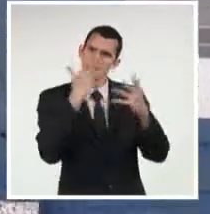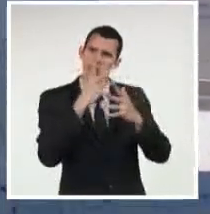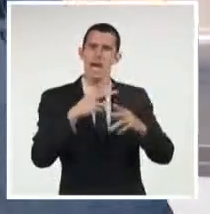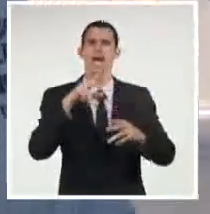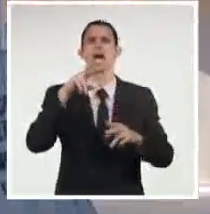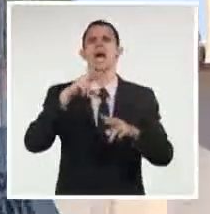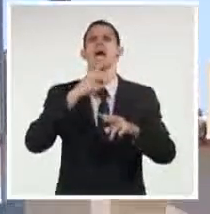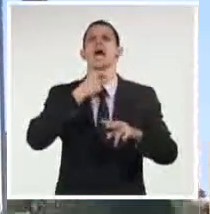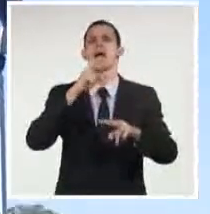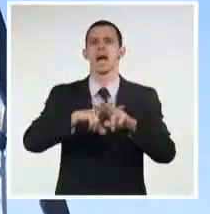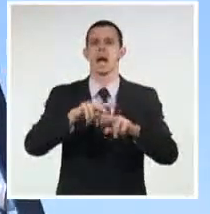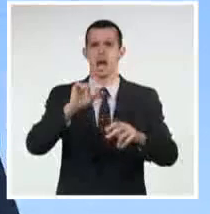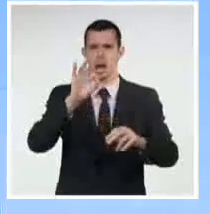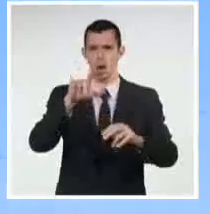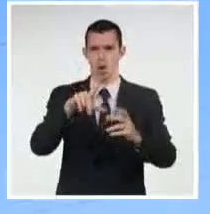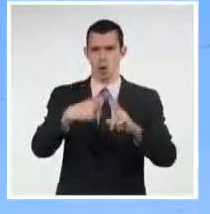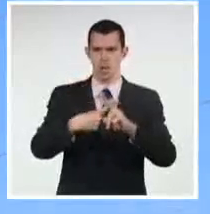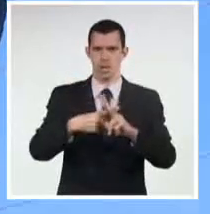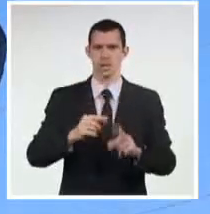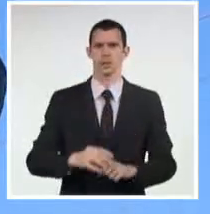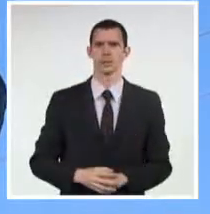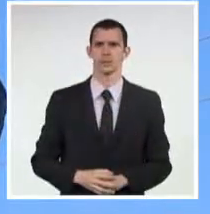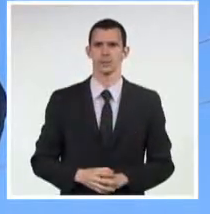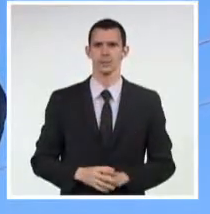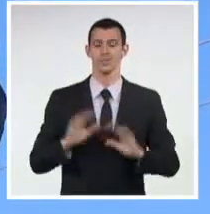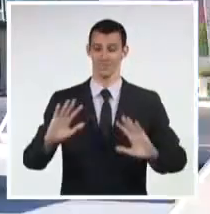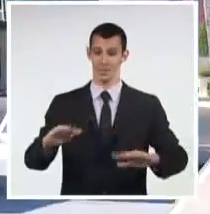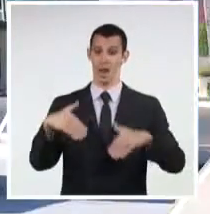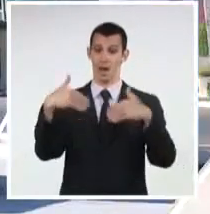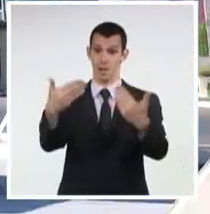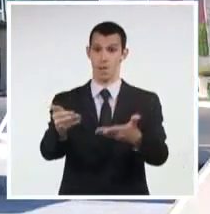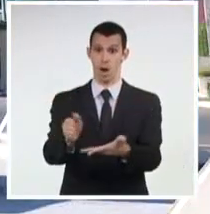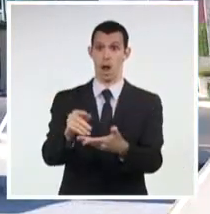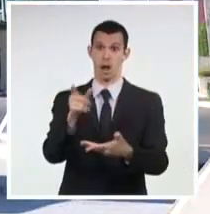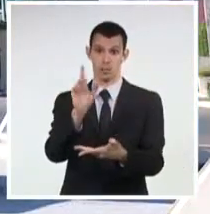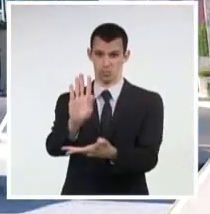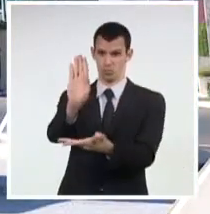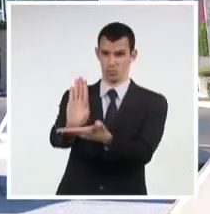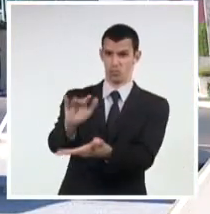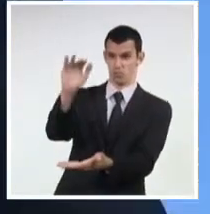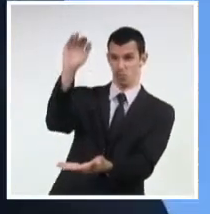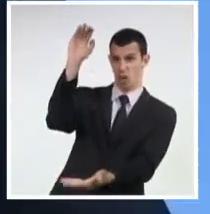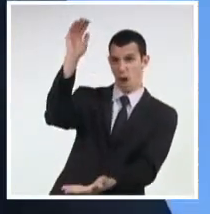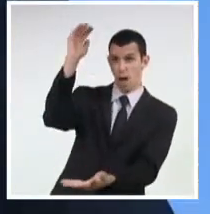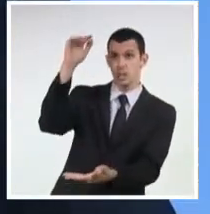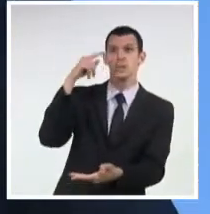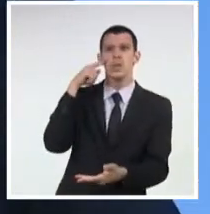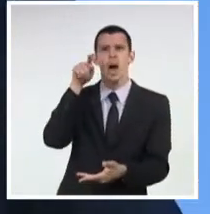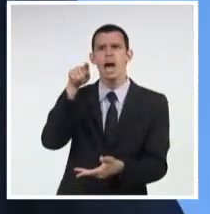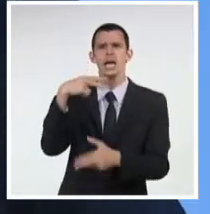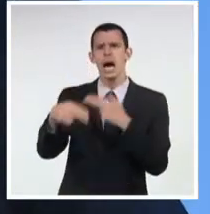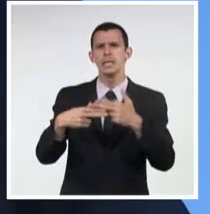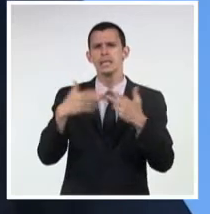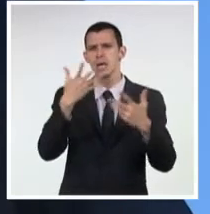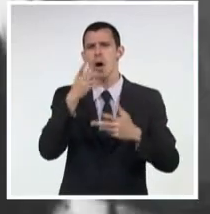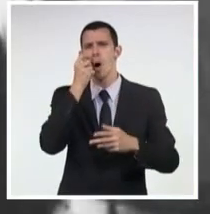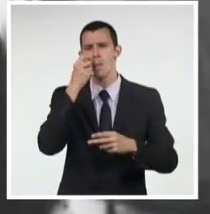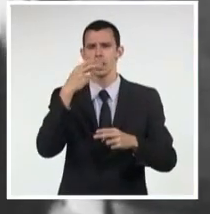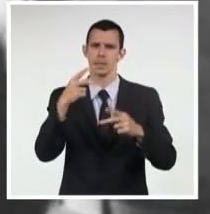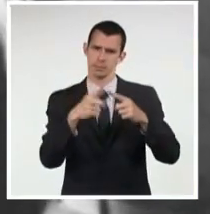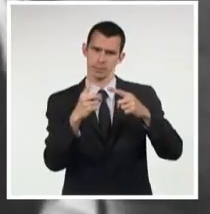Independencia. El monumento a Antonio Maceo, que se encuentra a la entrada de la escuela, fue concebido por